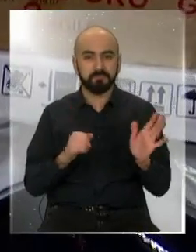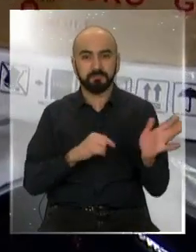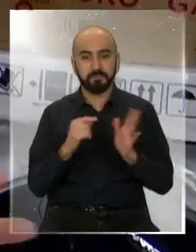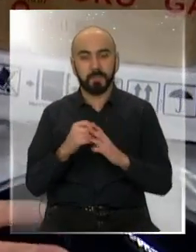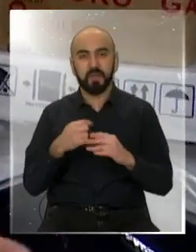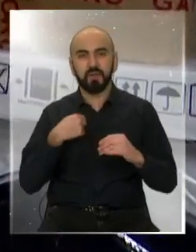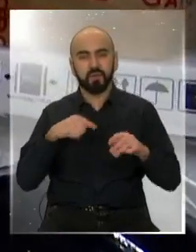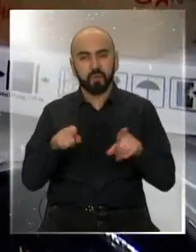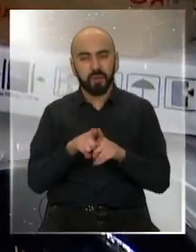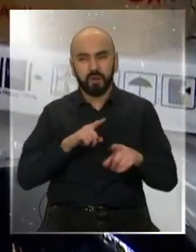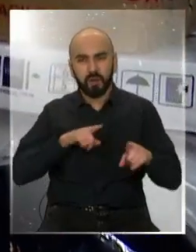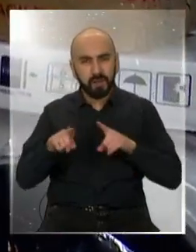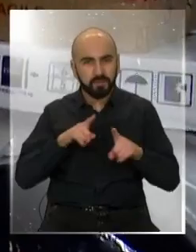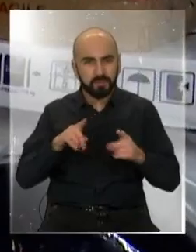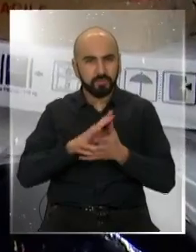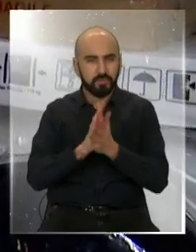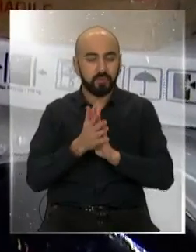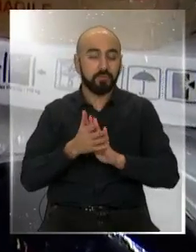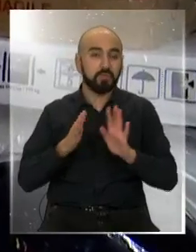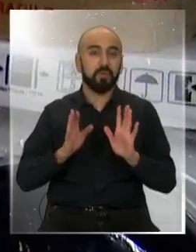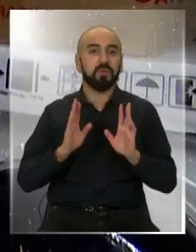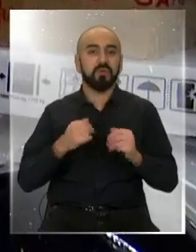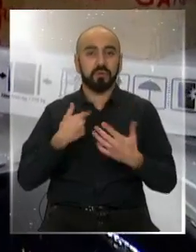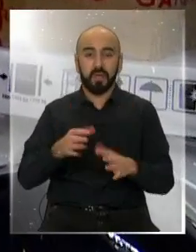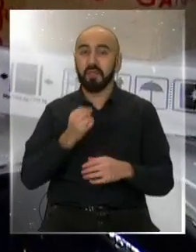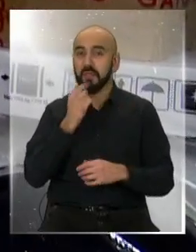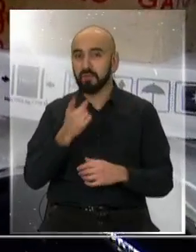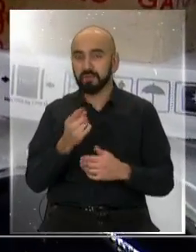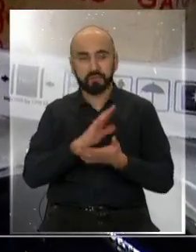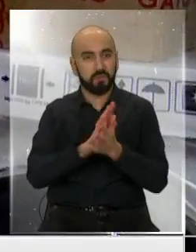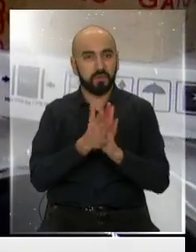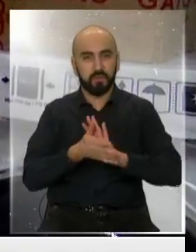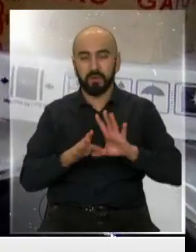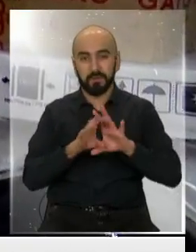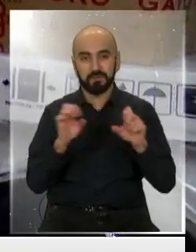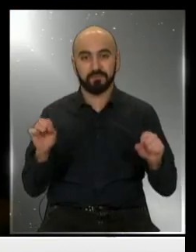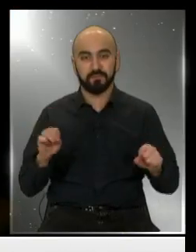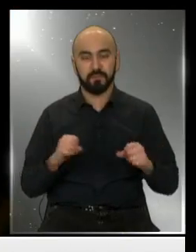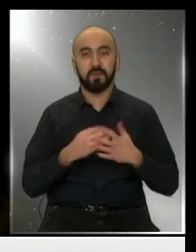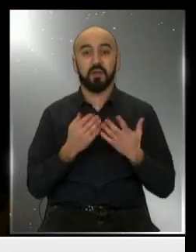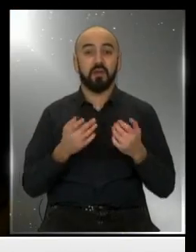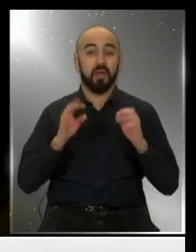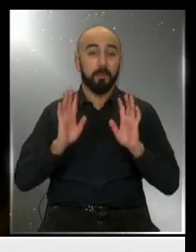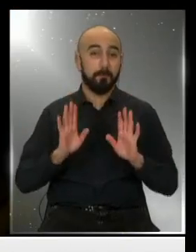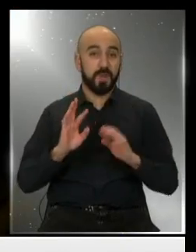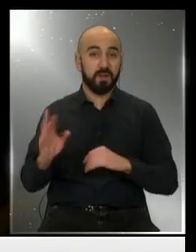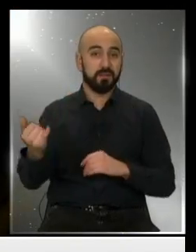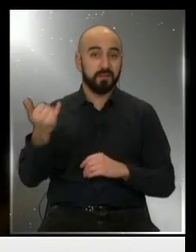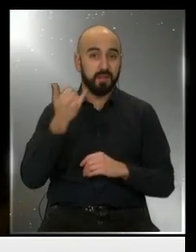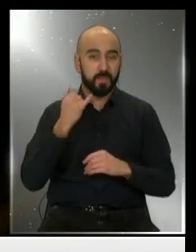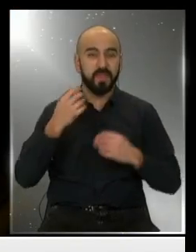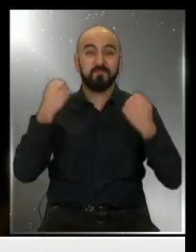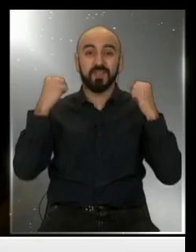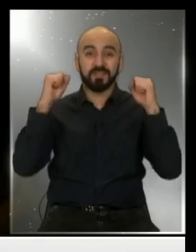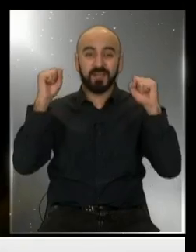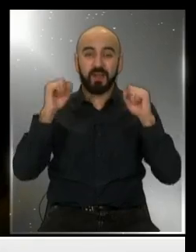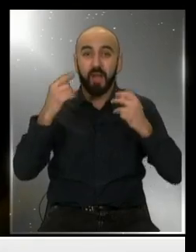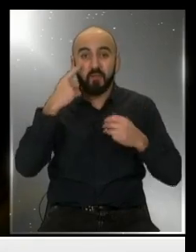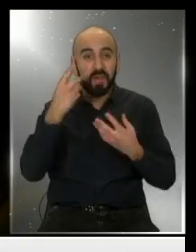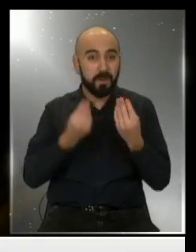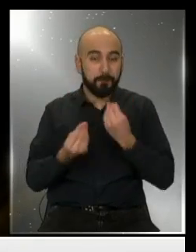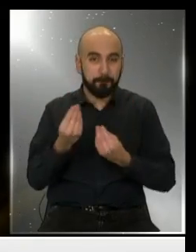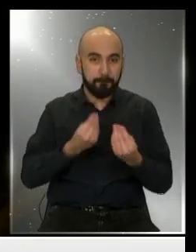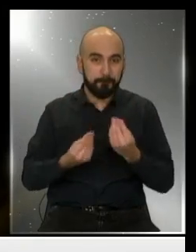hice toda la gestión, ahora confiar en la justicia, como le digo, la denuncia está hecha. Y esperar que me llamen de fiscalía para ver qué es lo que pasa,